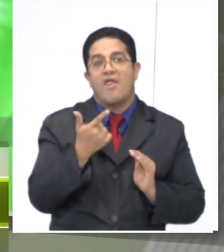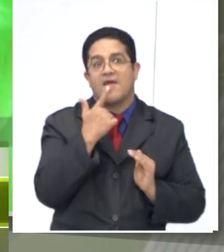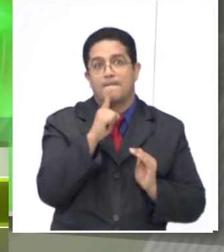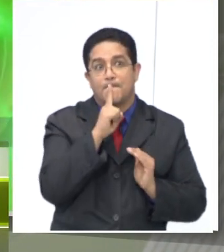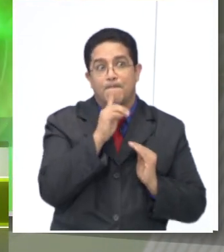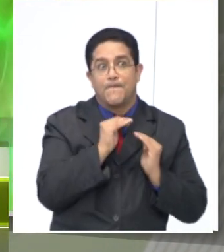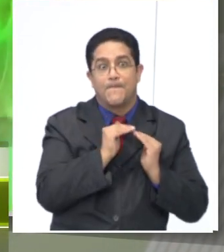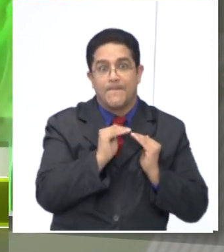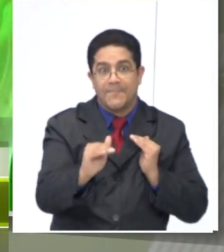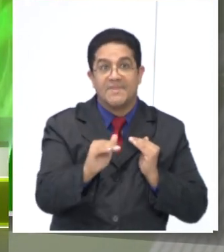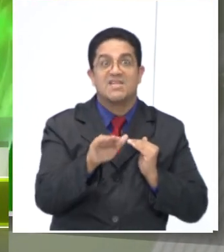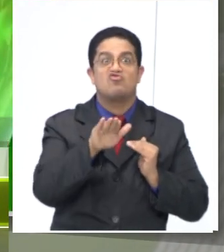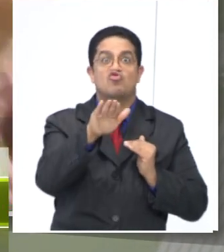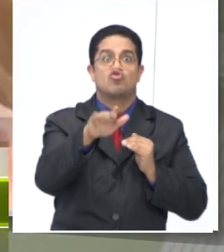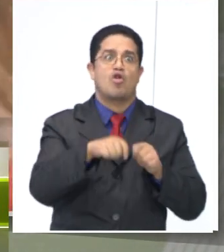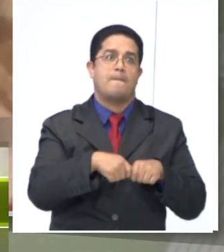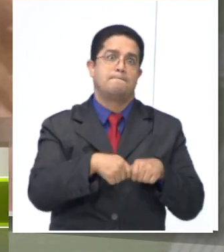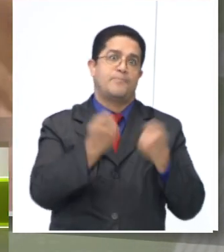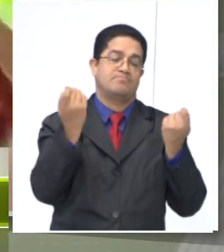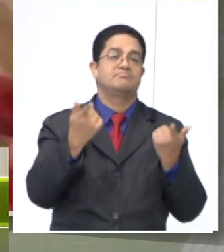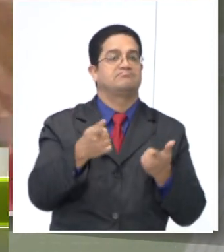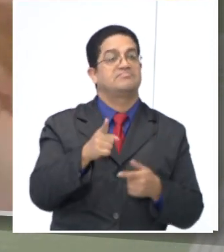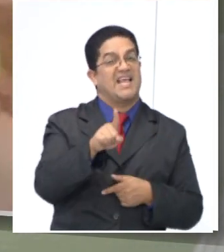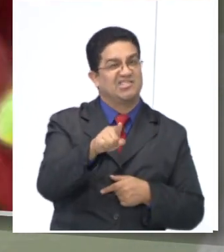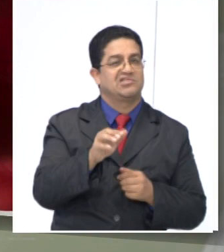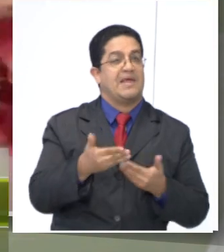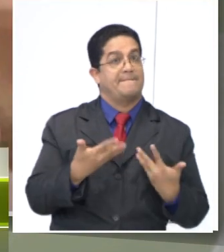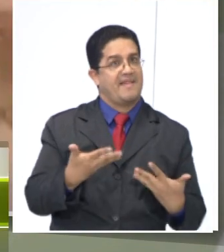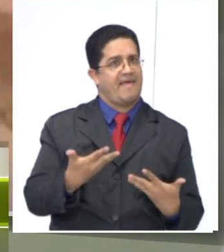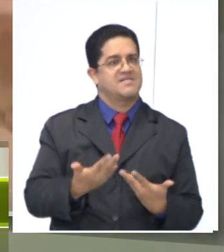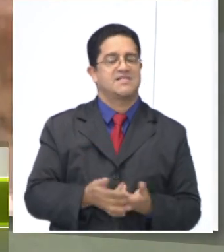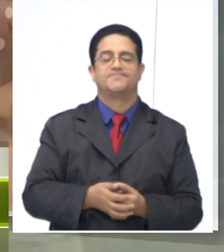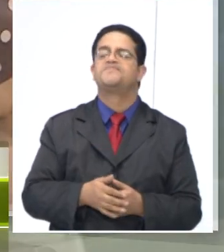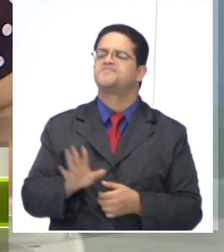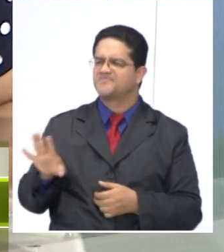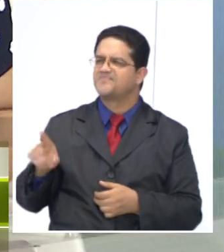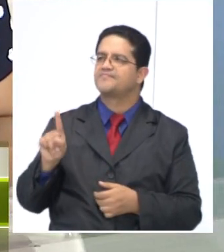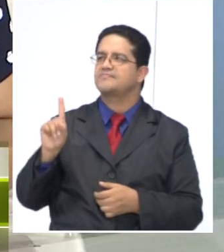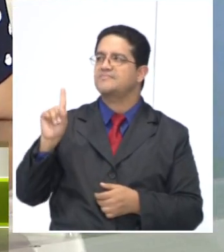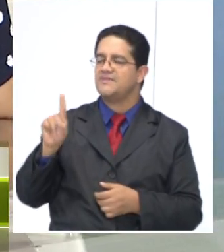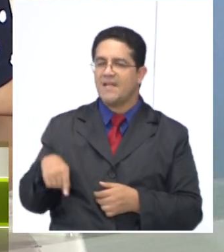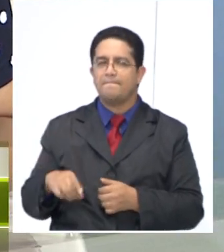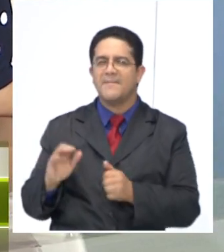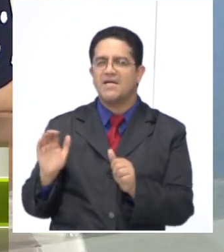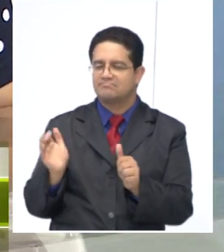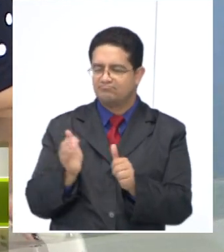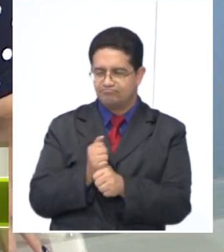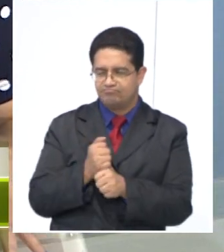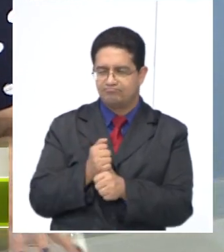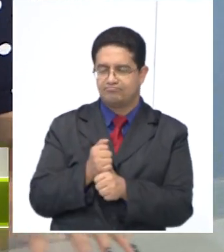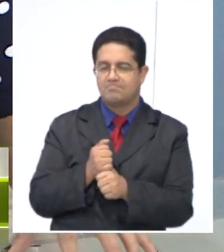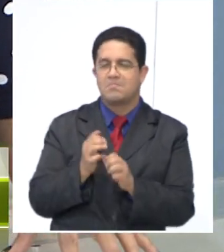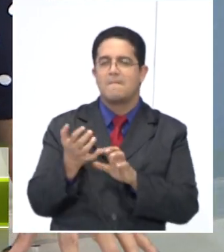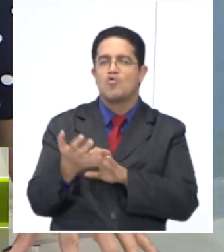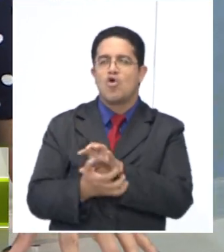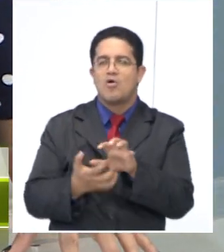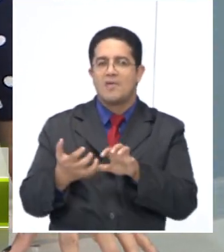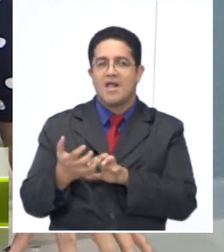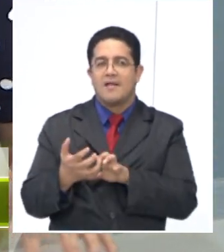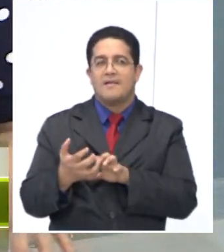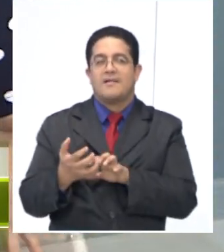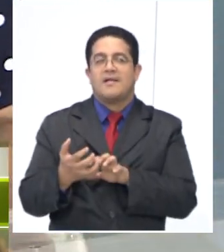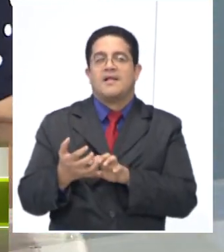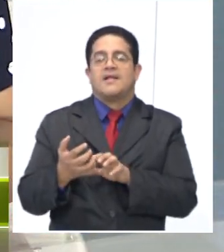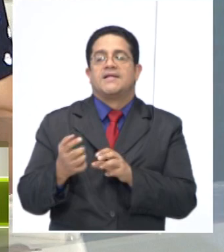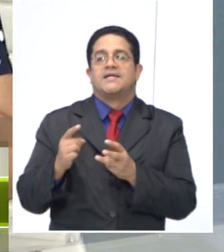su rotura, y esto por supuesto es una emergencia neurológica. Por supuesto. Una vez que se diagnostica el problema y siendo